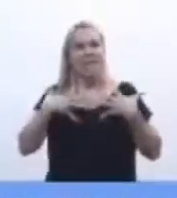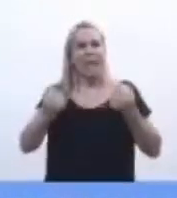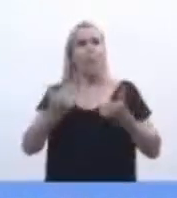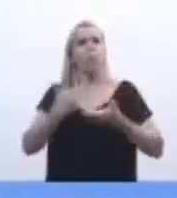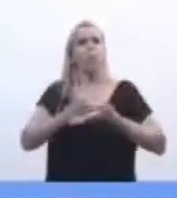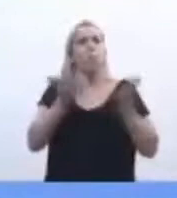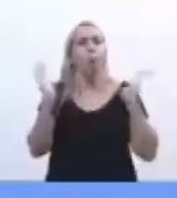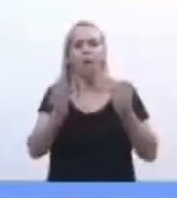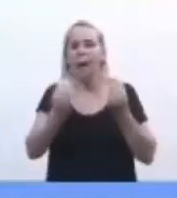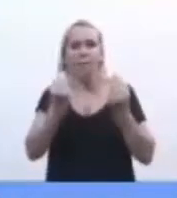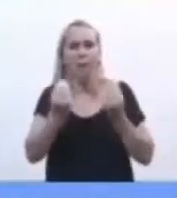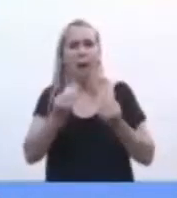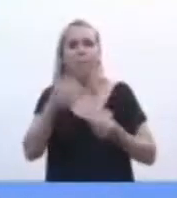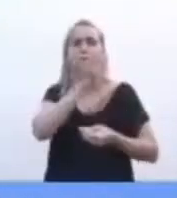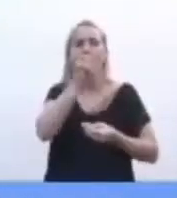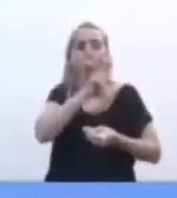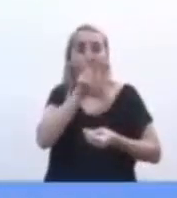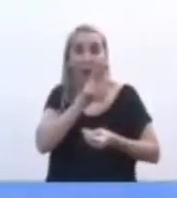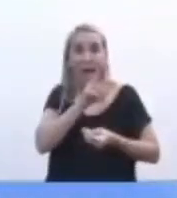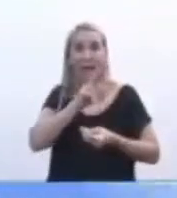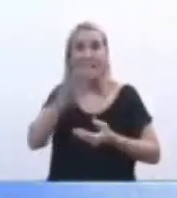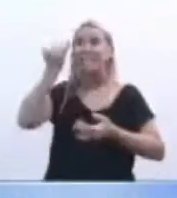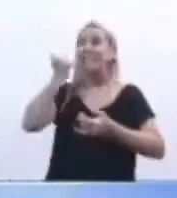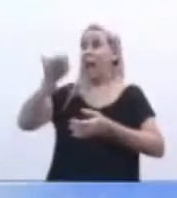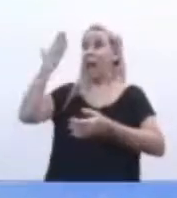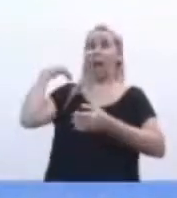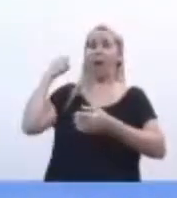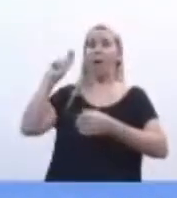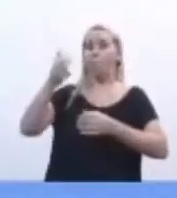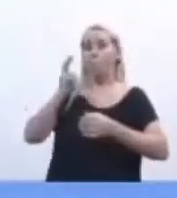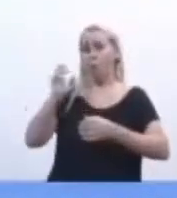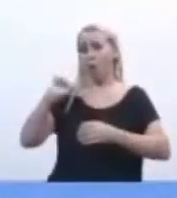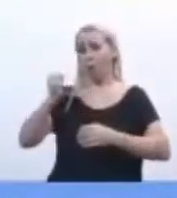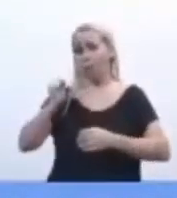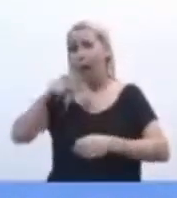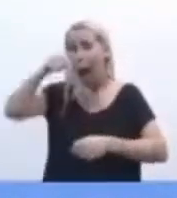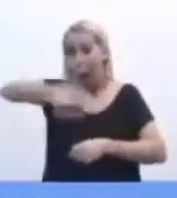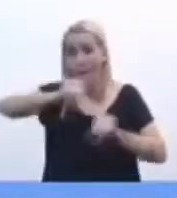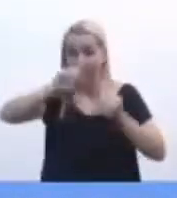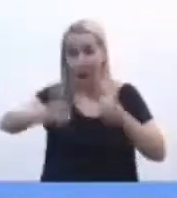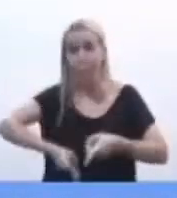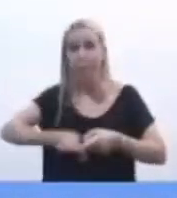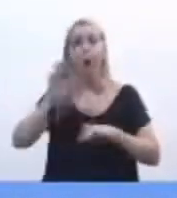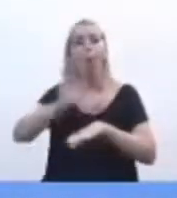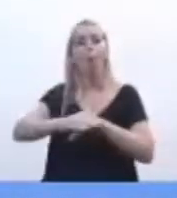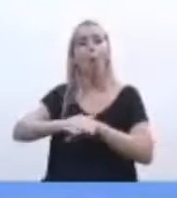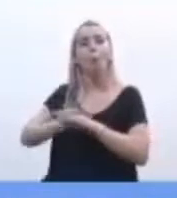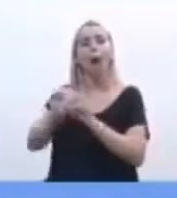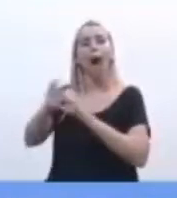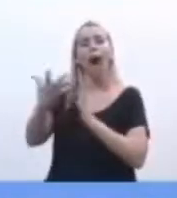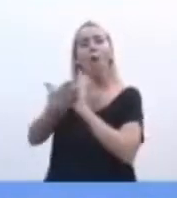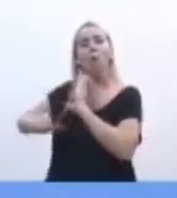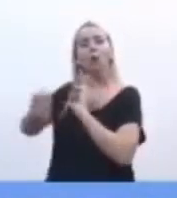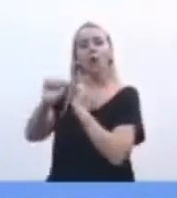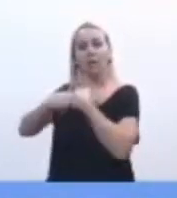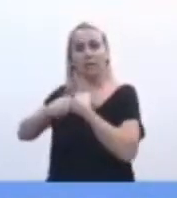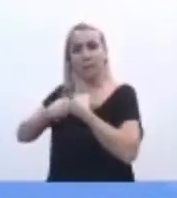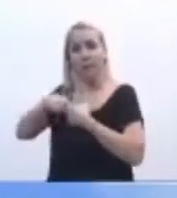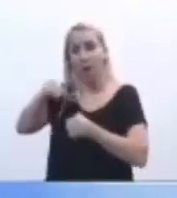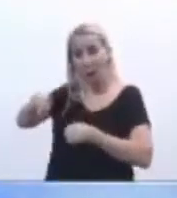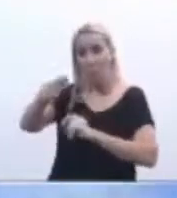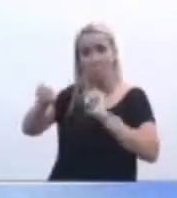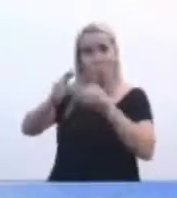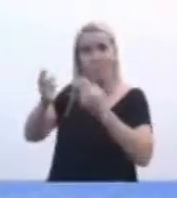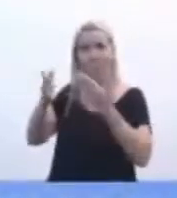porque hay mujeres que murieron y mueren por la clandestinidad del aborto estas muertes son evitables